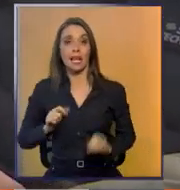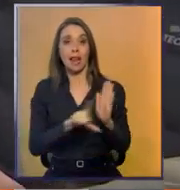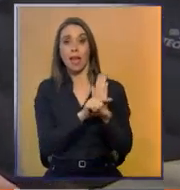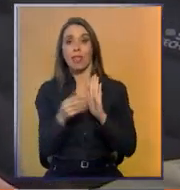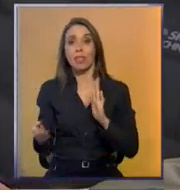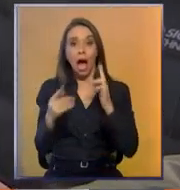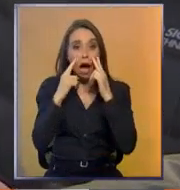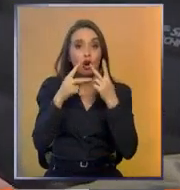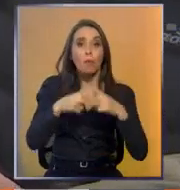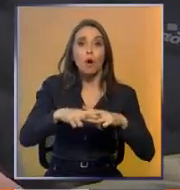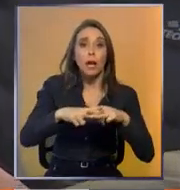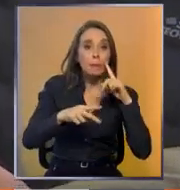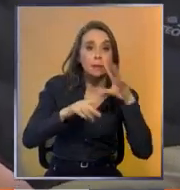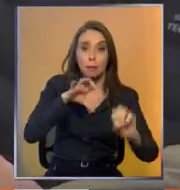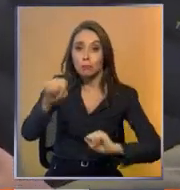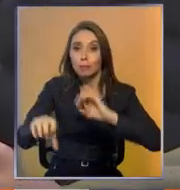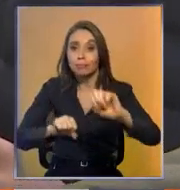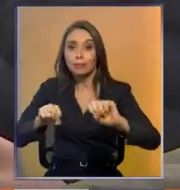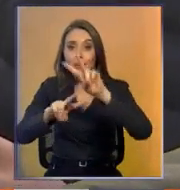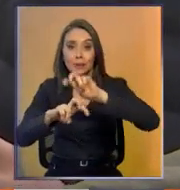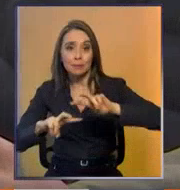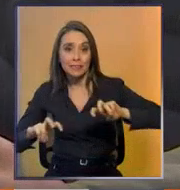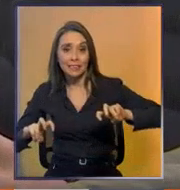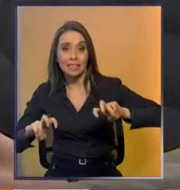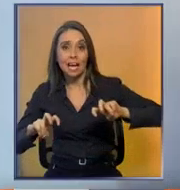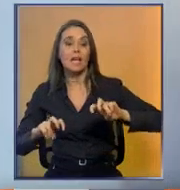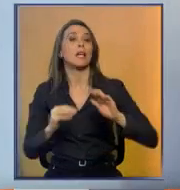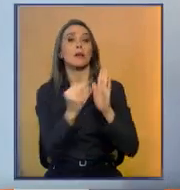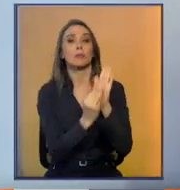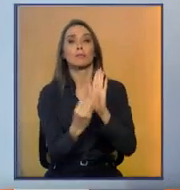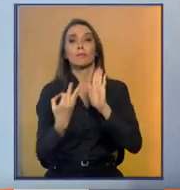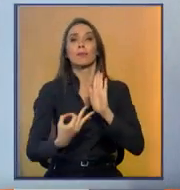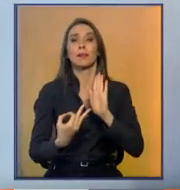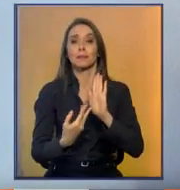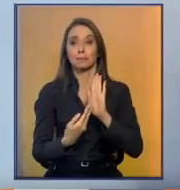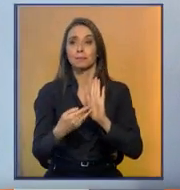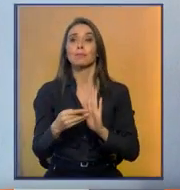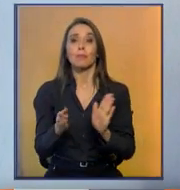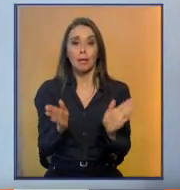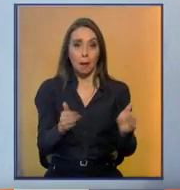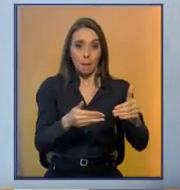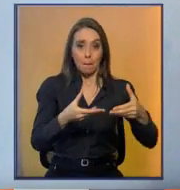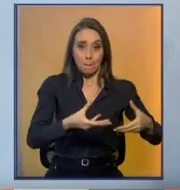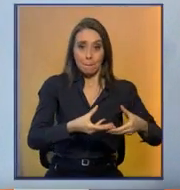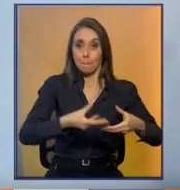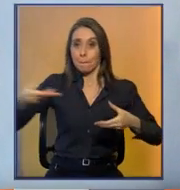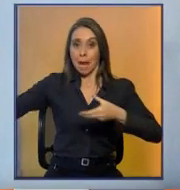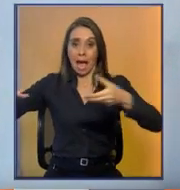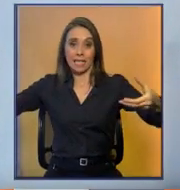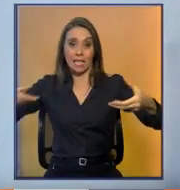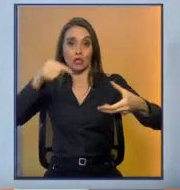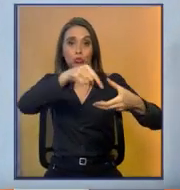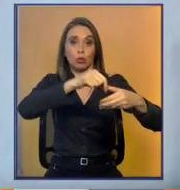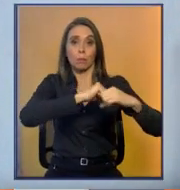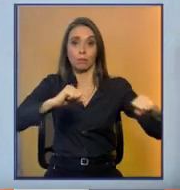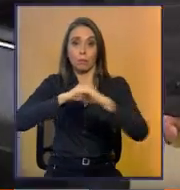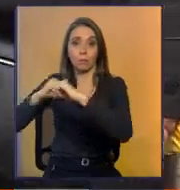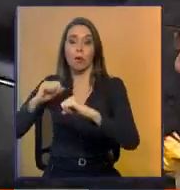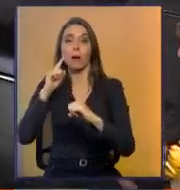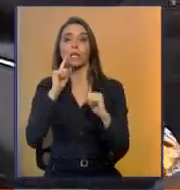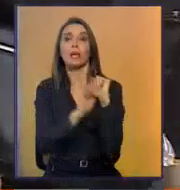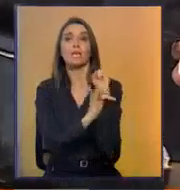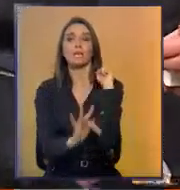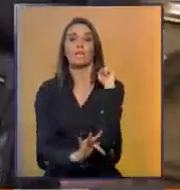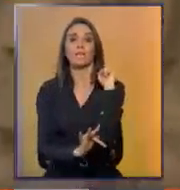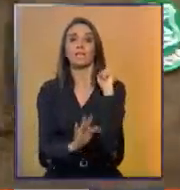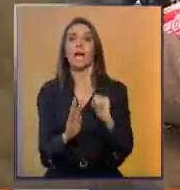tipo de casos sean suficientemente idóneas. En estos 2 paquetes enviados con explosivos lidera la investigación el fiscal